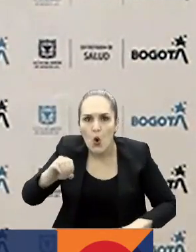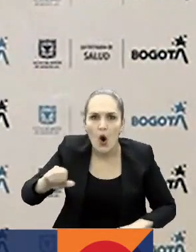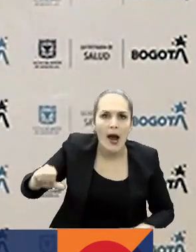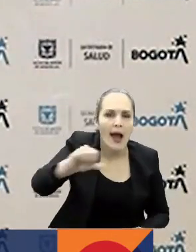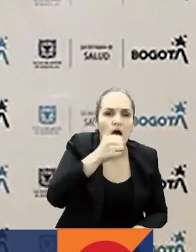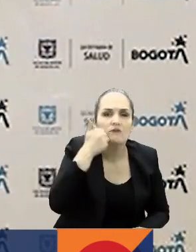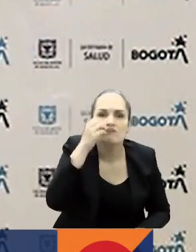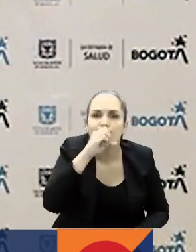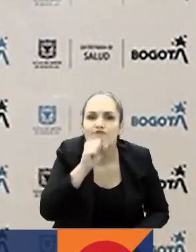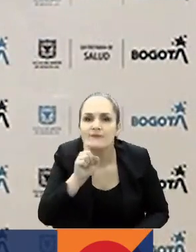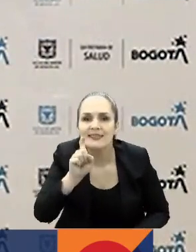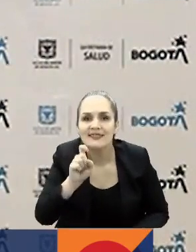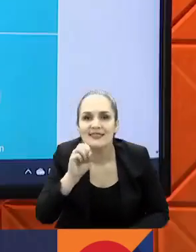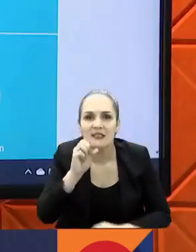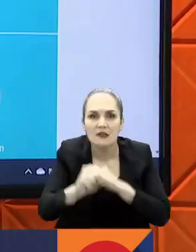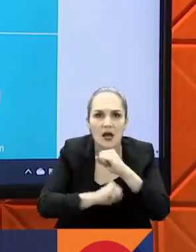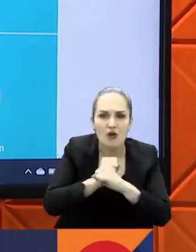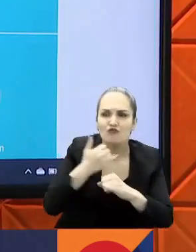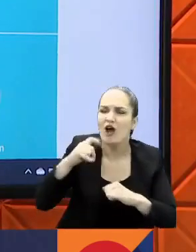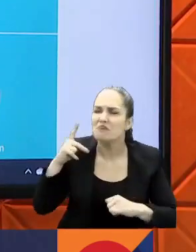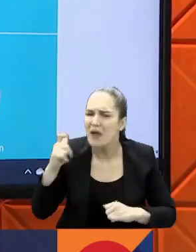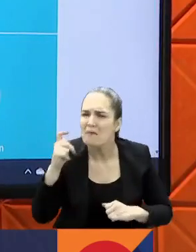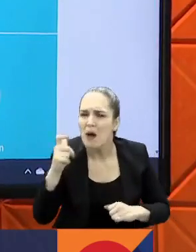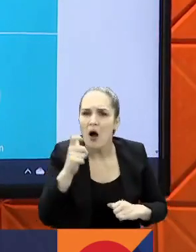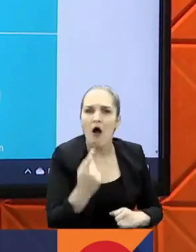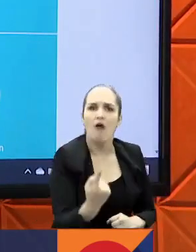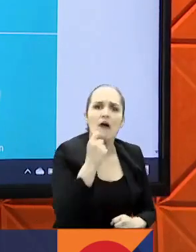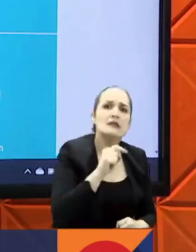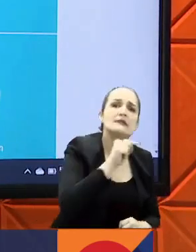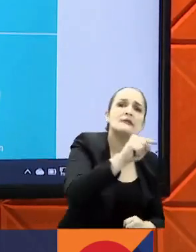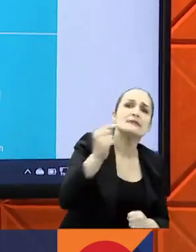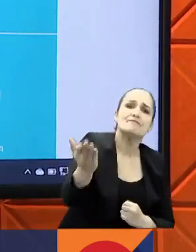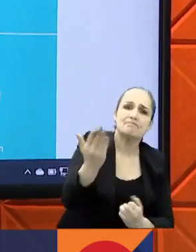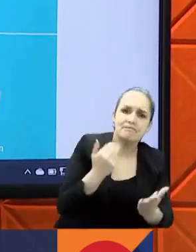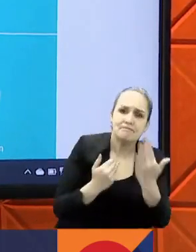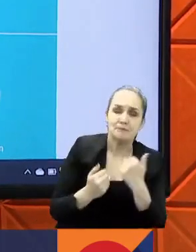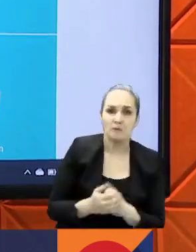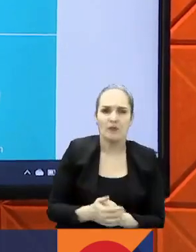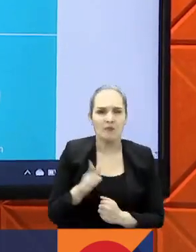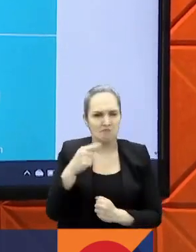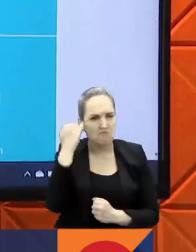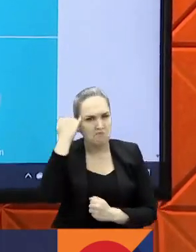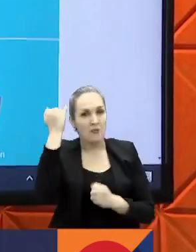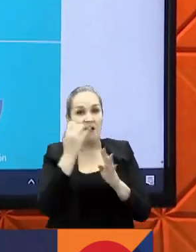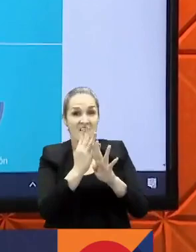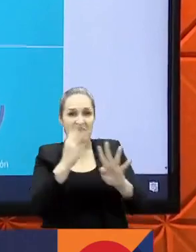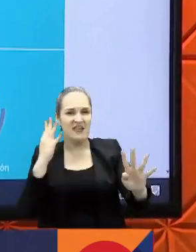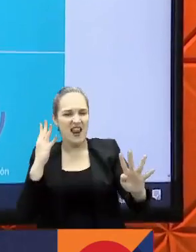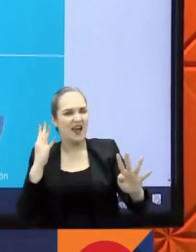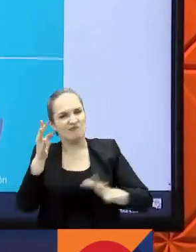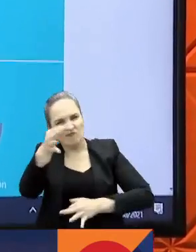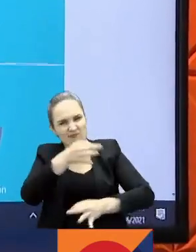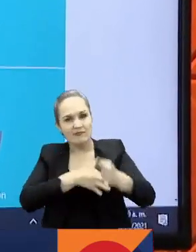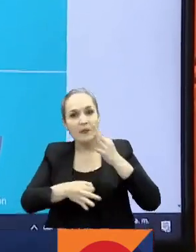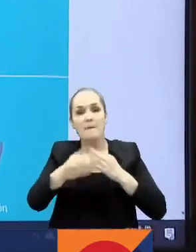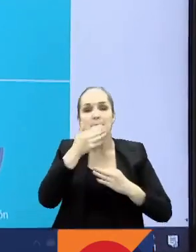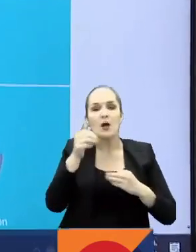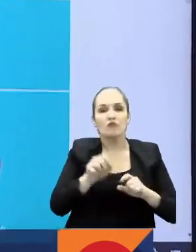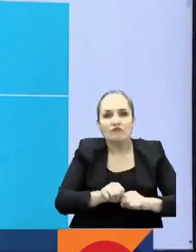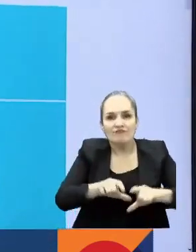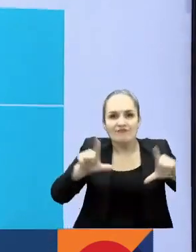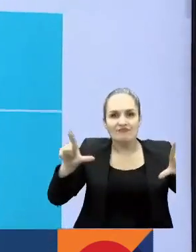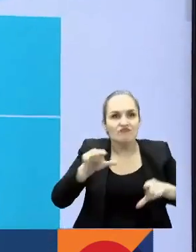60 años y todavía nos falta. Para evitar filas y aglomeraciones, el distrito lanzó un software que le permite a usted mismo hacer